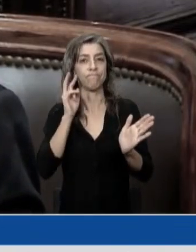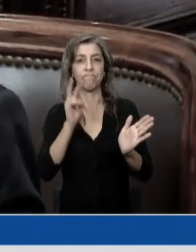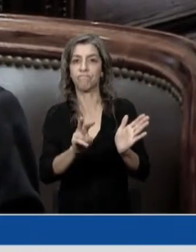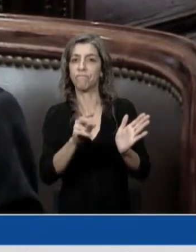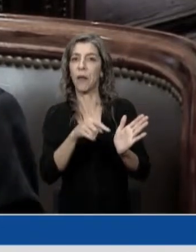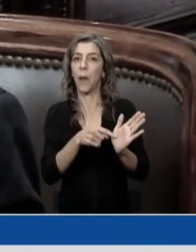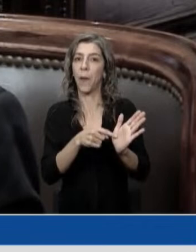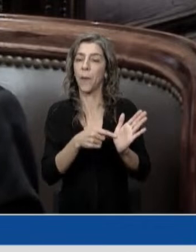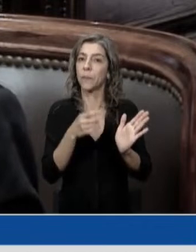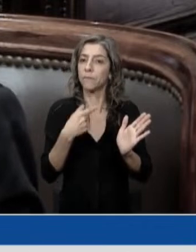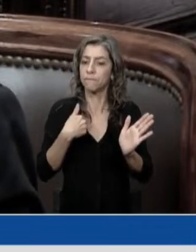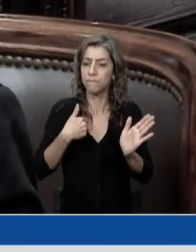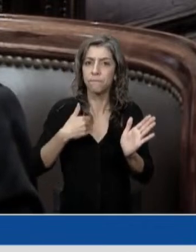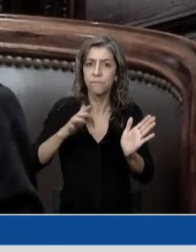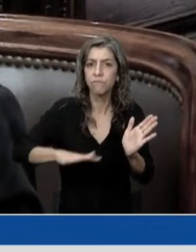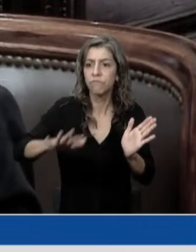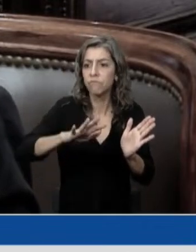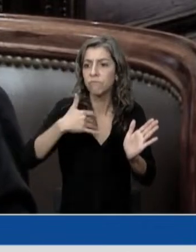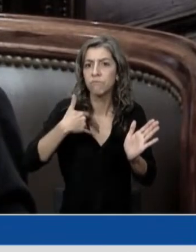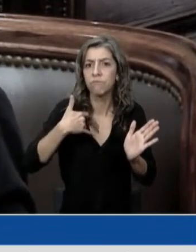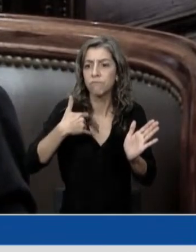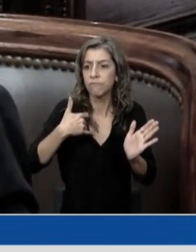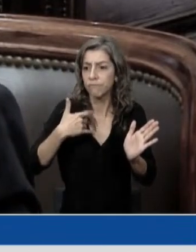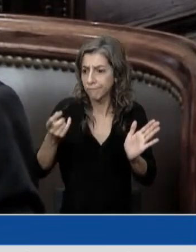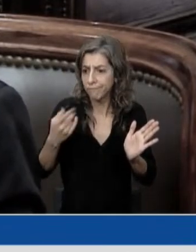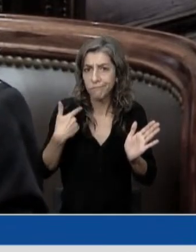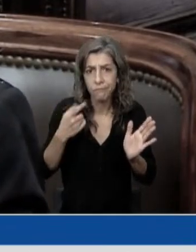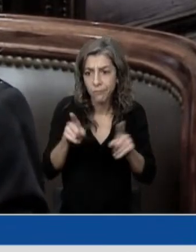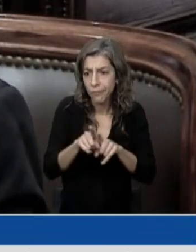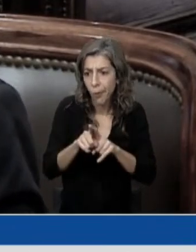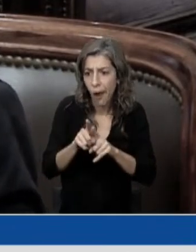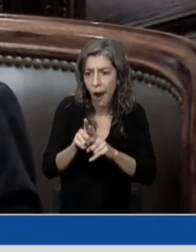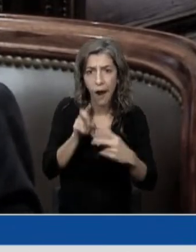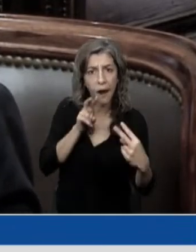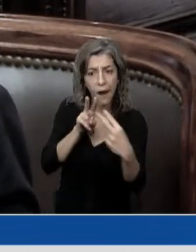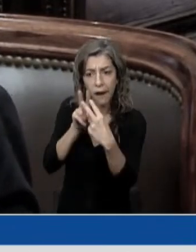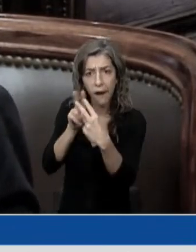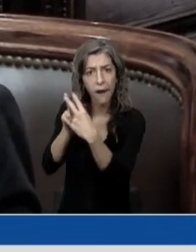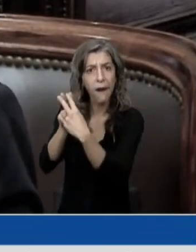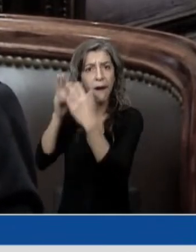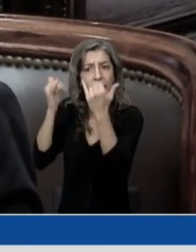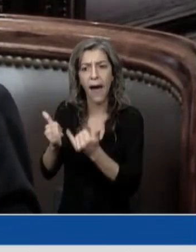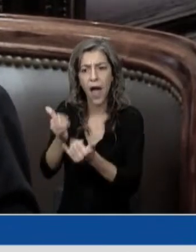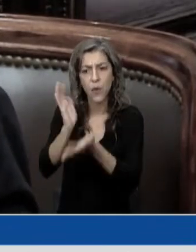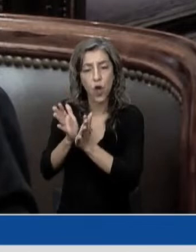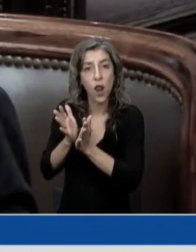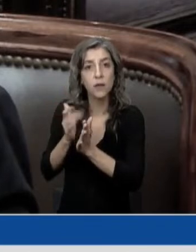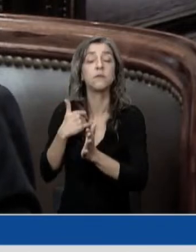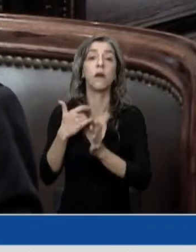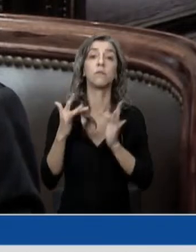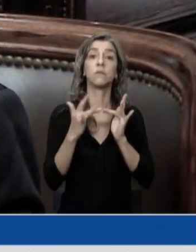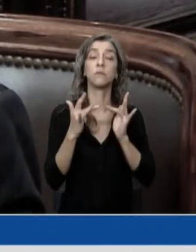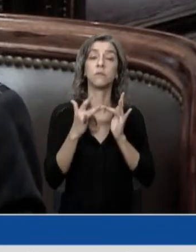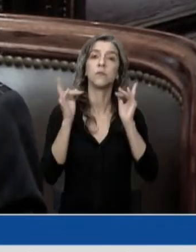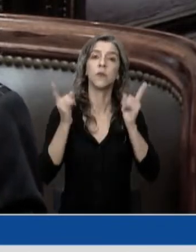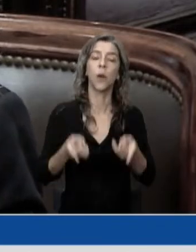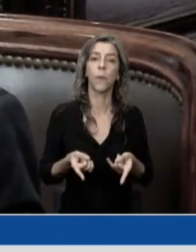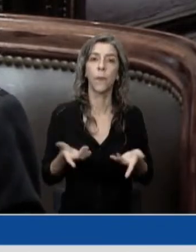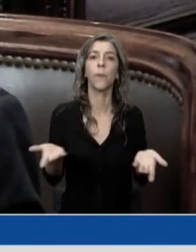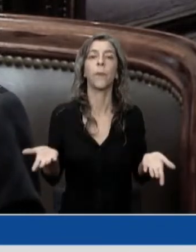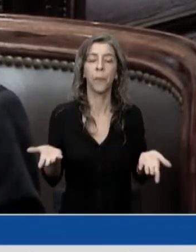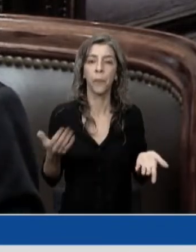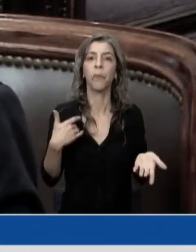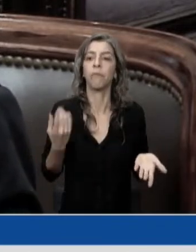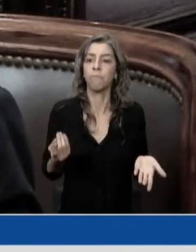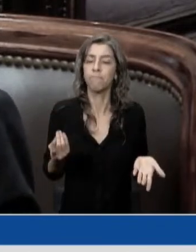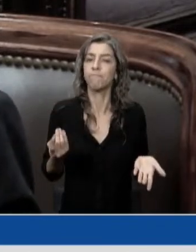donde se puede generar violencia al igual que el espacio analógico. Y por supuesto que queremos garantizar los derechos de las